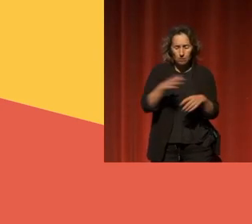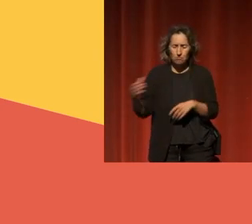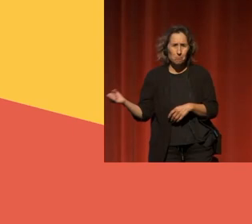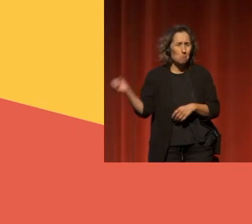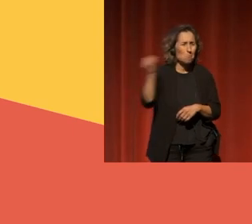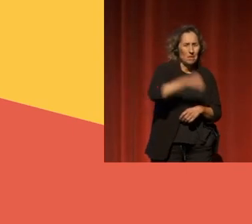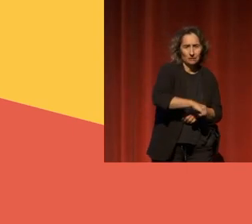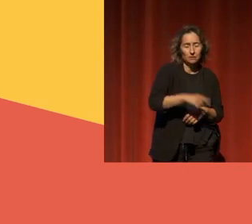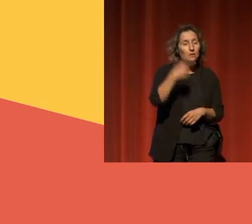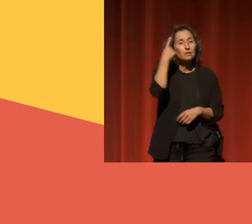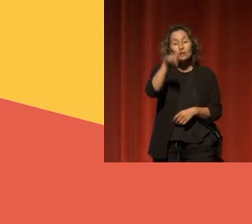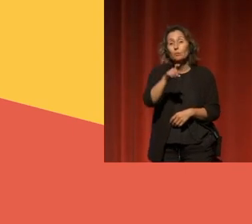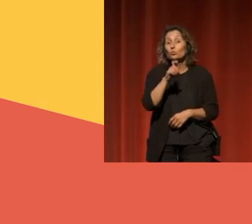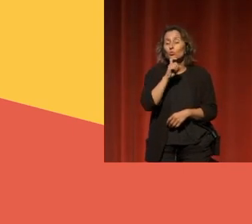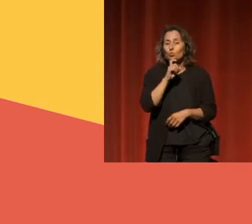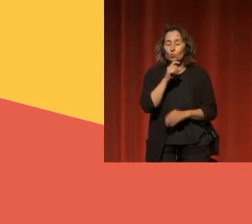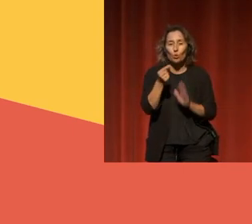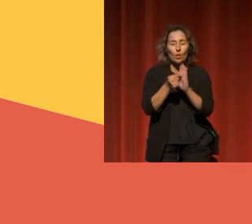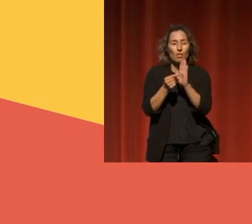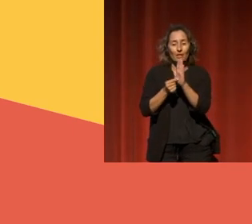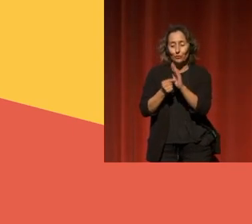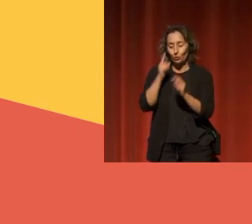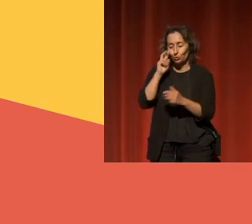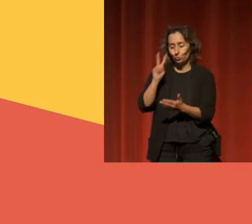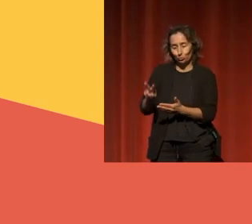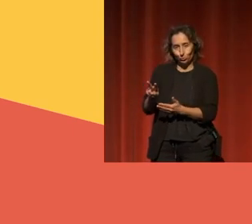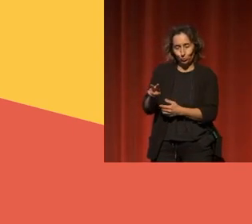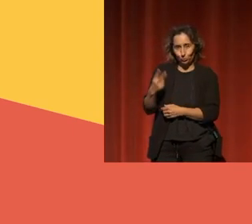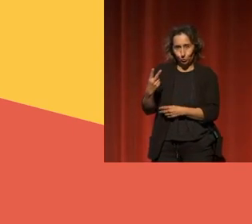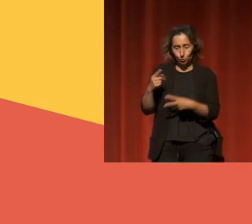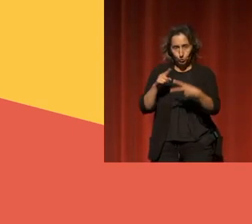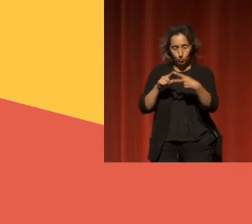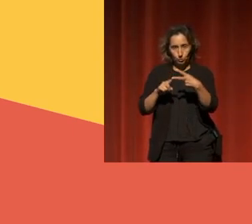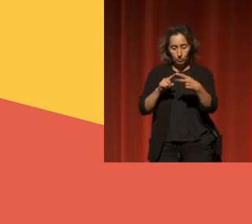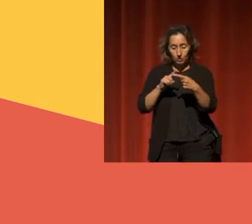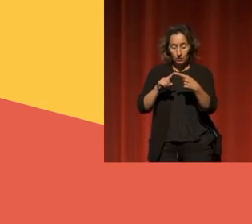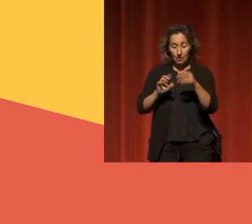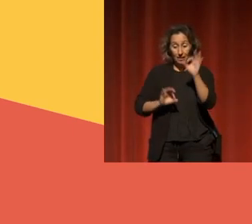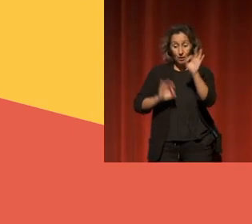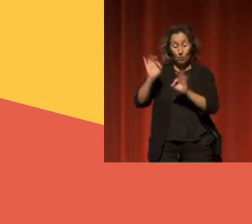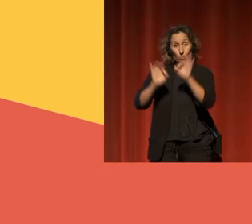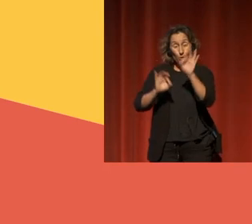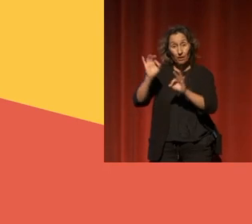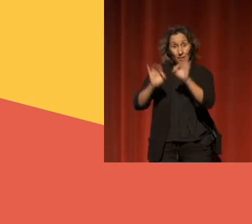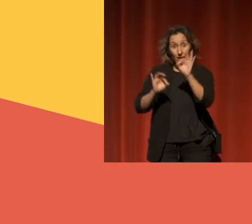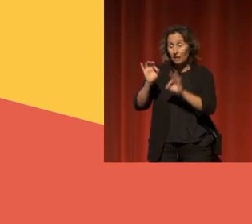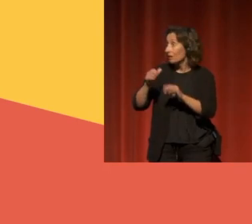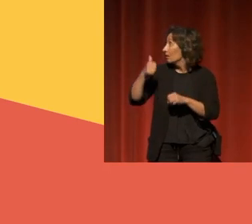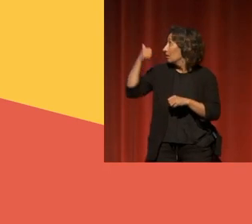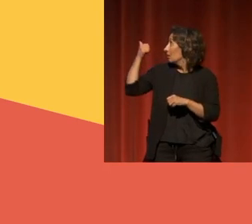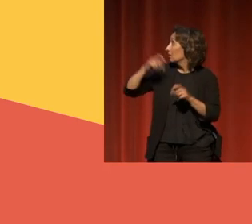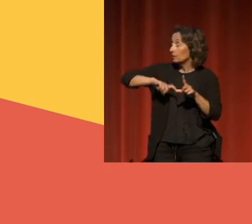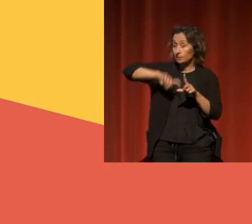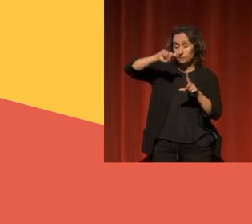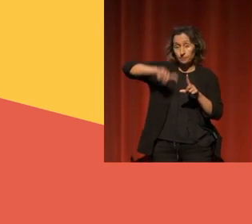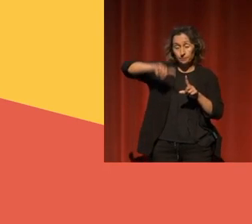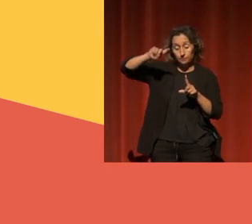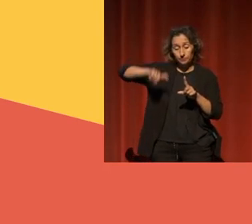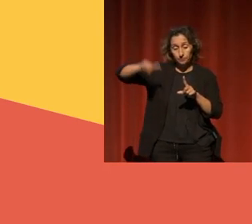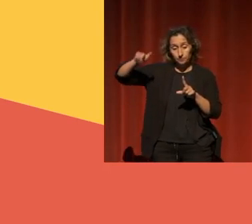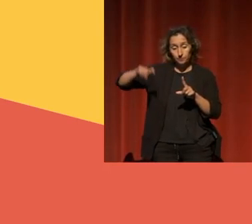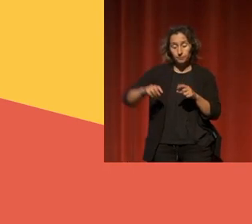cómo lo sabemos Bueno pues hay dos datos que nos lo están diciendo por un lado esa tasa de equivalencia en este gráfico de barras